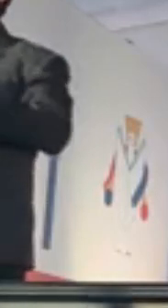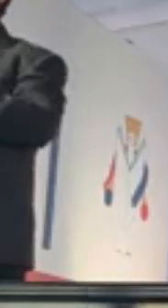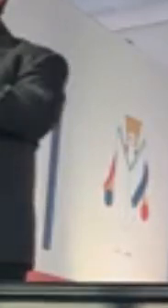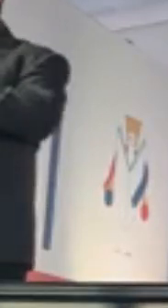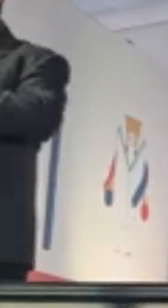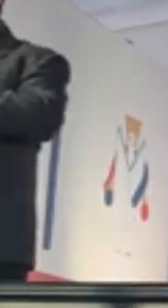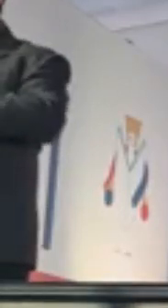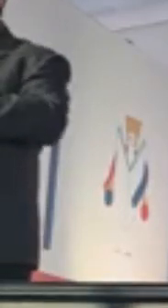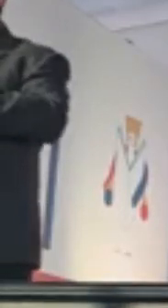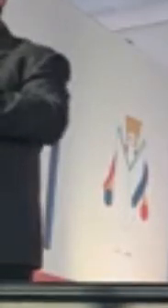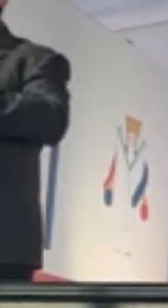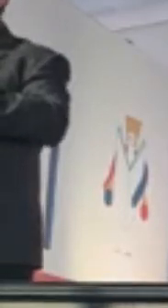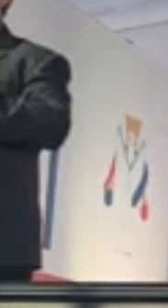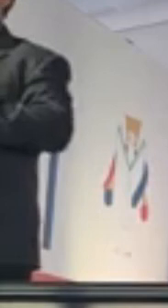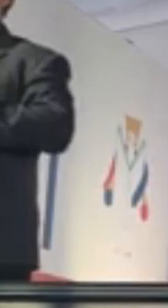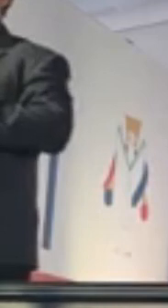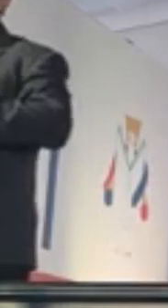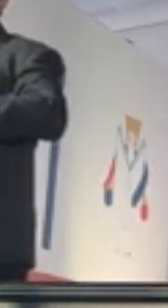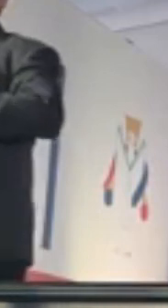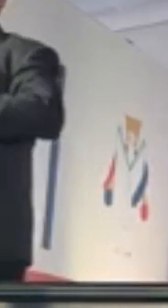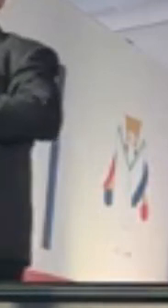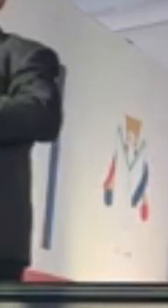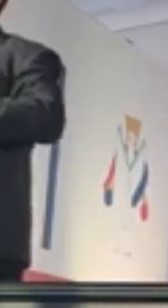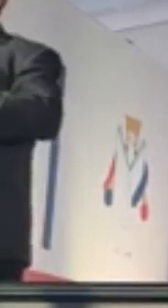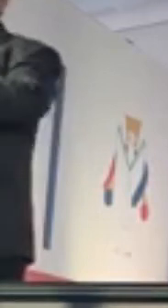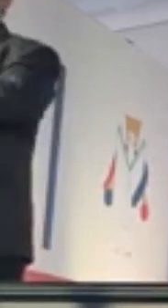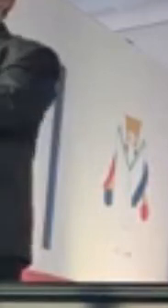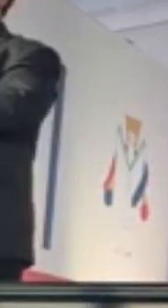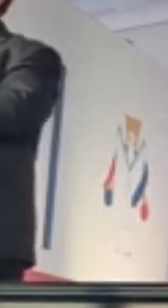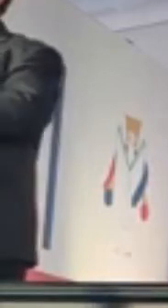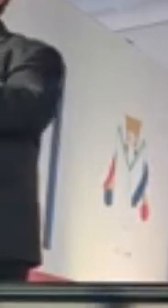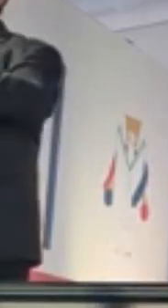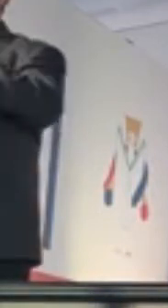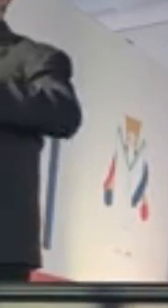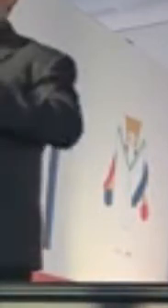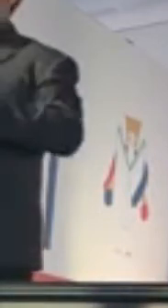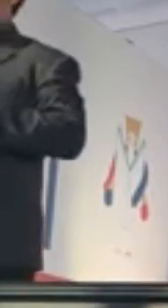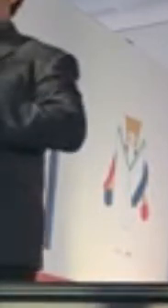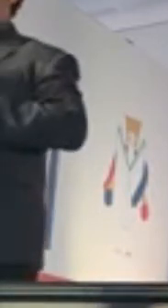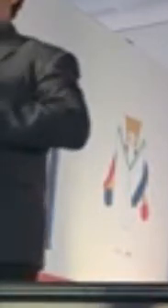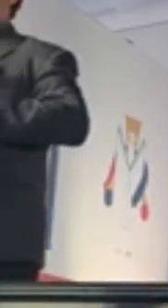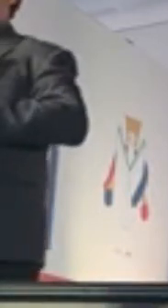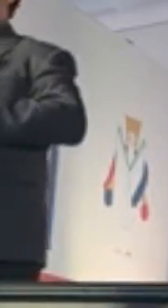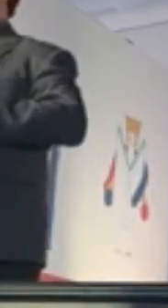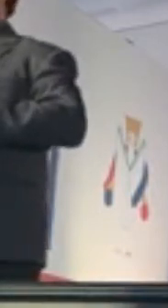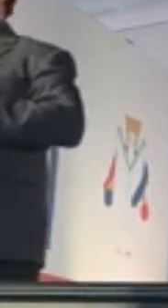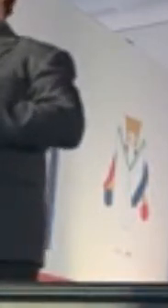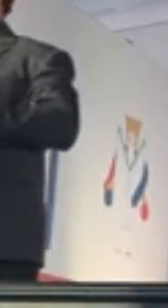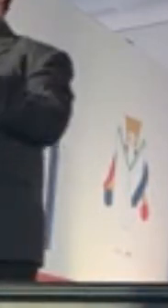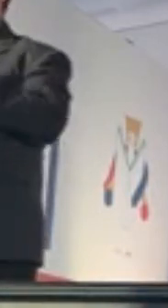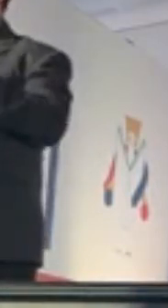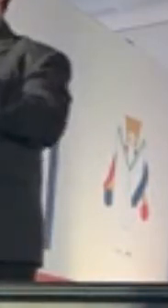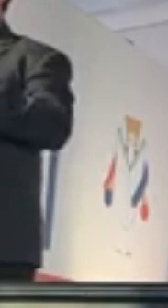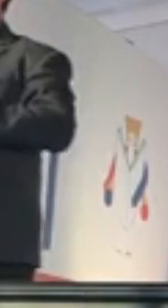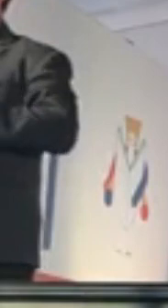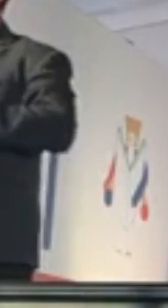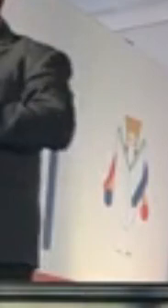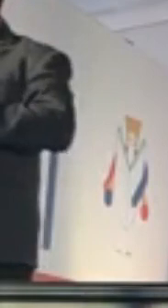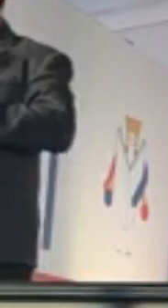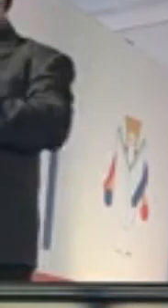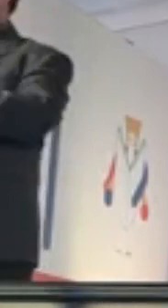en una lógica de emancipación y que no oprima a otros pueblos. En todo caso, el nacionalismo español no es así y por eso es